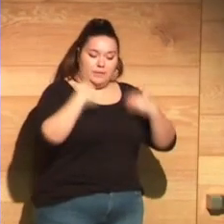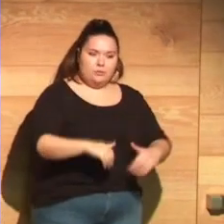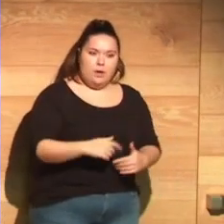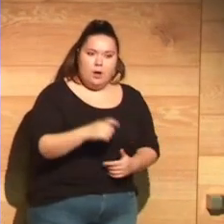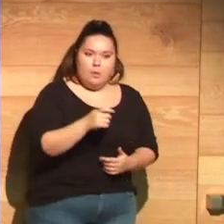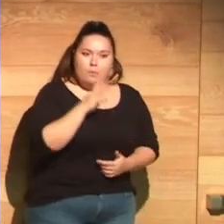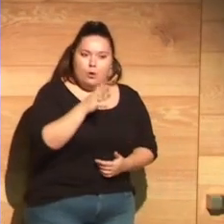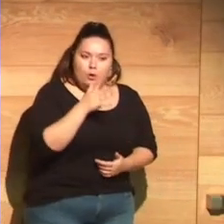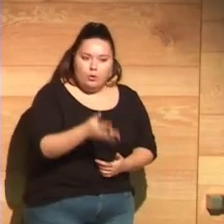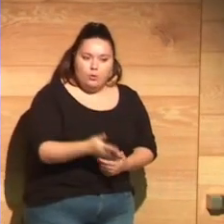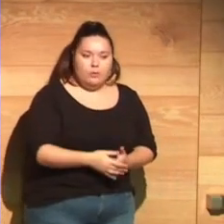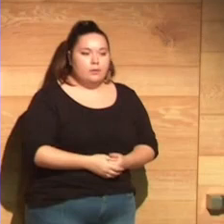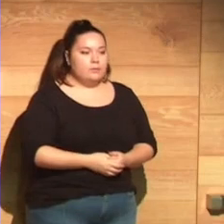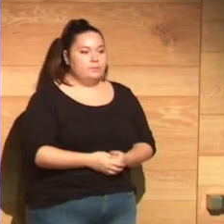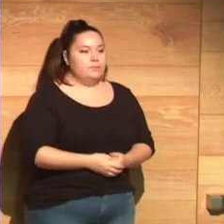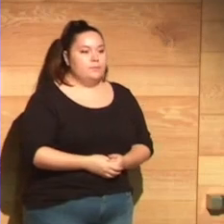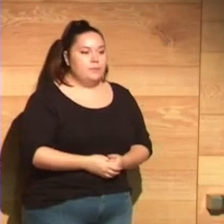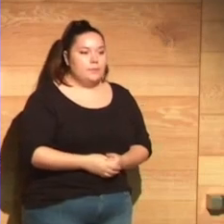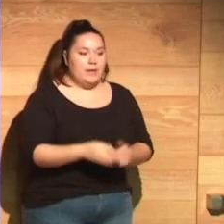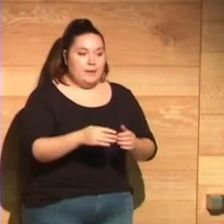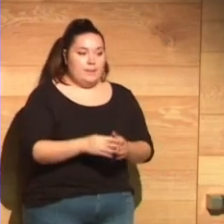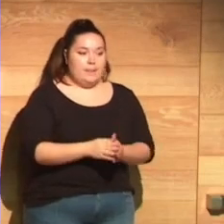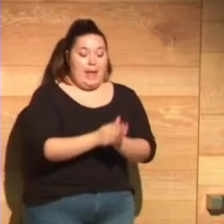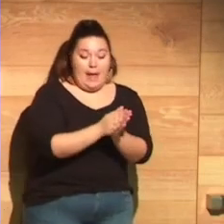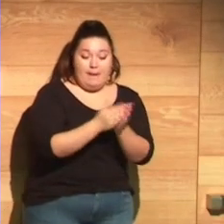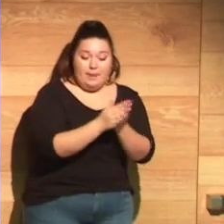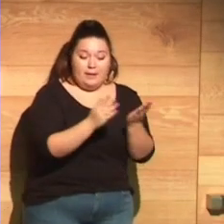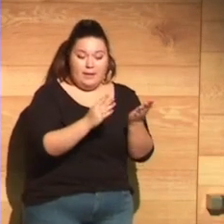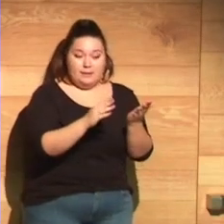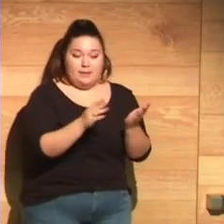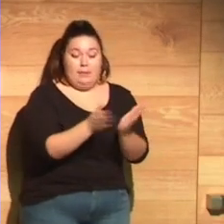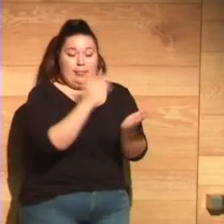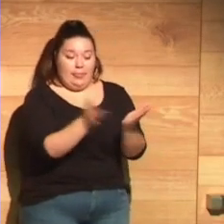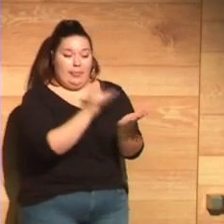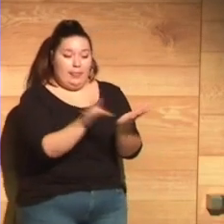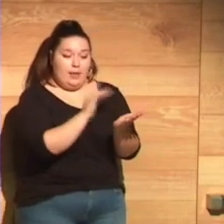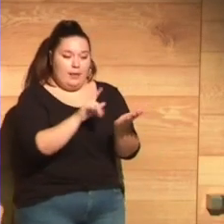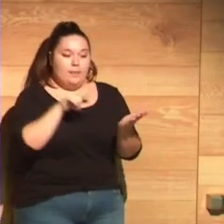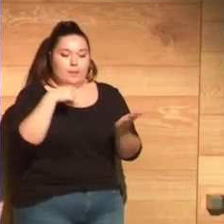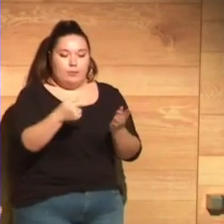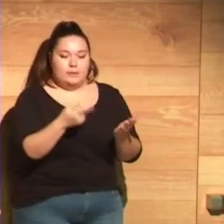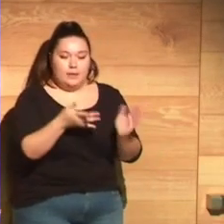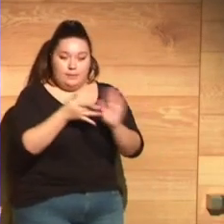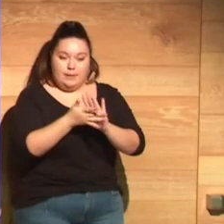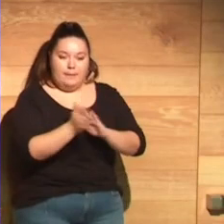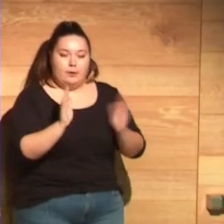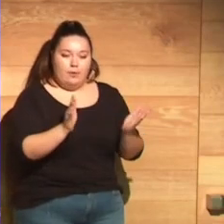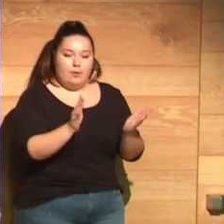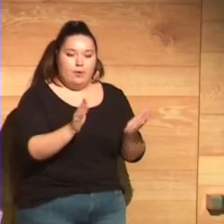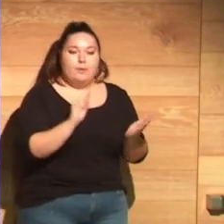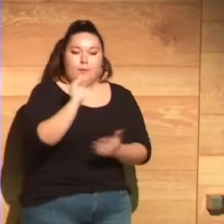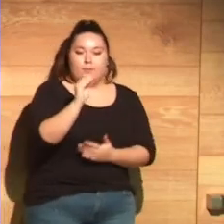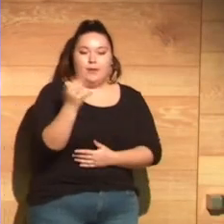Porque es verdad que luego entras, o sea, en cuanto llevas unas páginas entras, pero al principio dije, ¿y por qué? Esto se lo tengo que